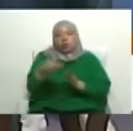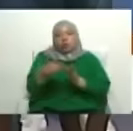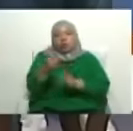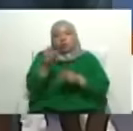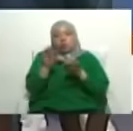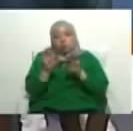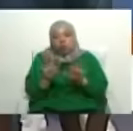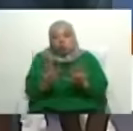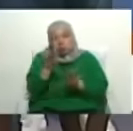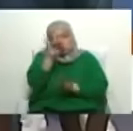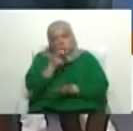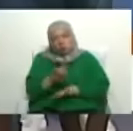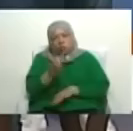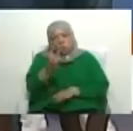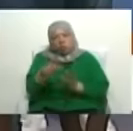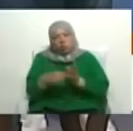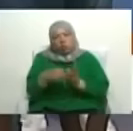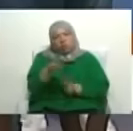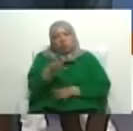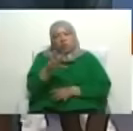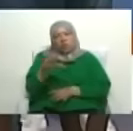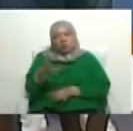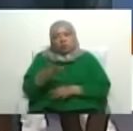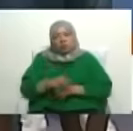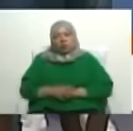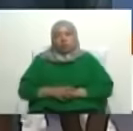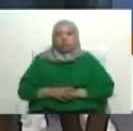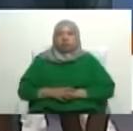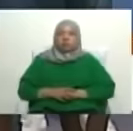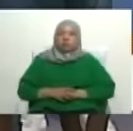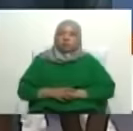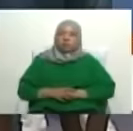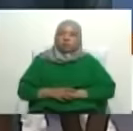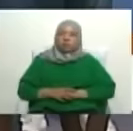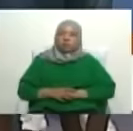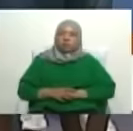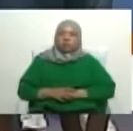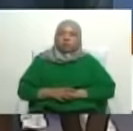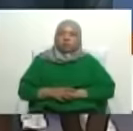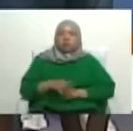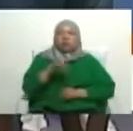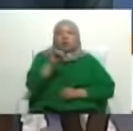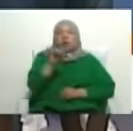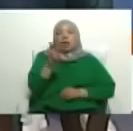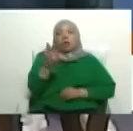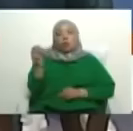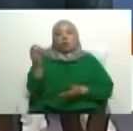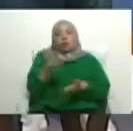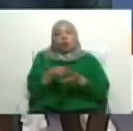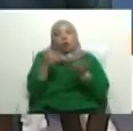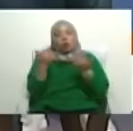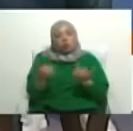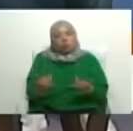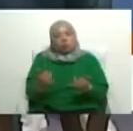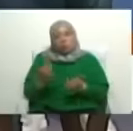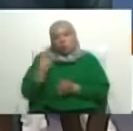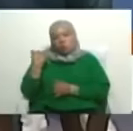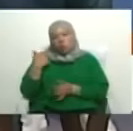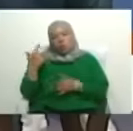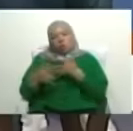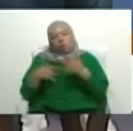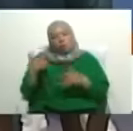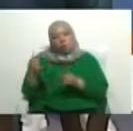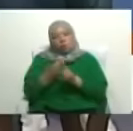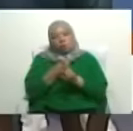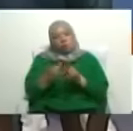19, del año 2023, pues iban a retraerse de cualquier acción violenta